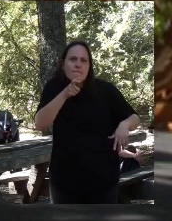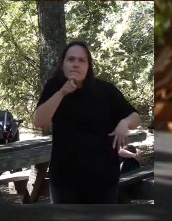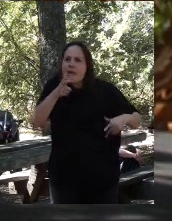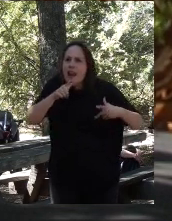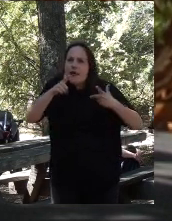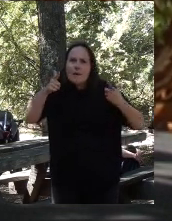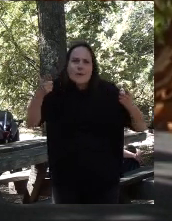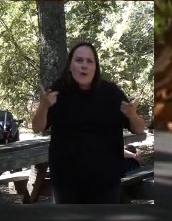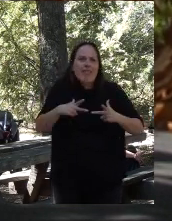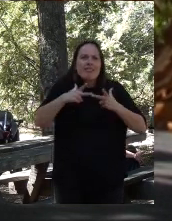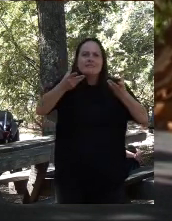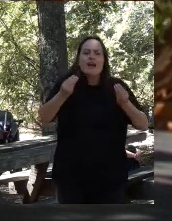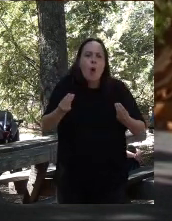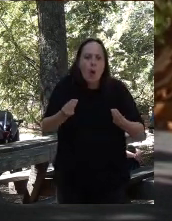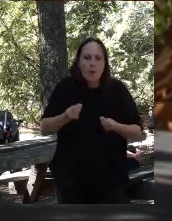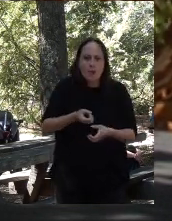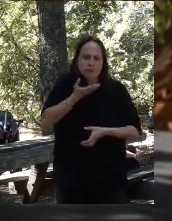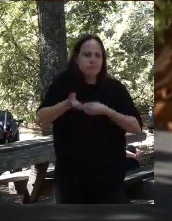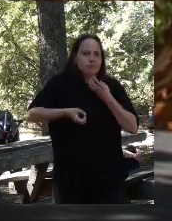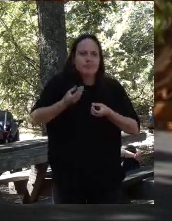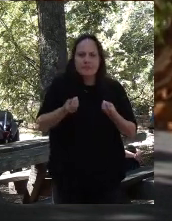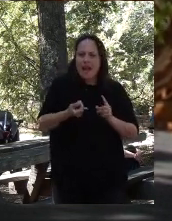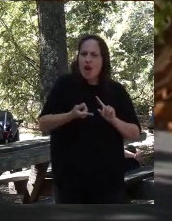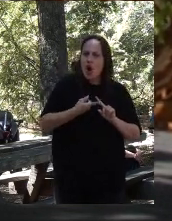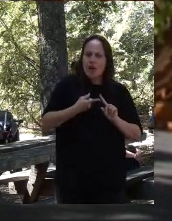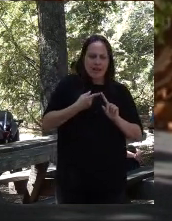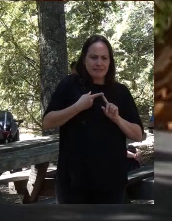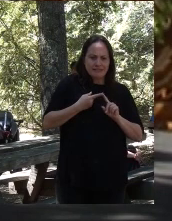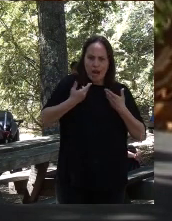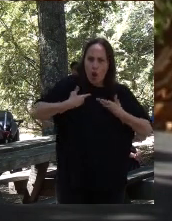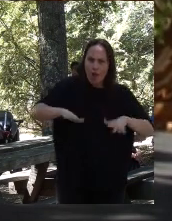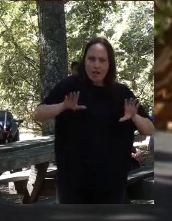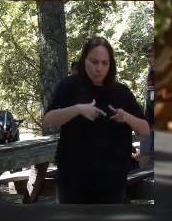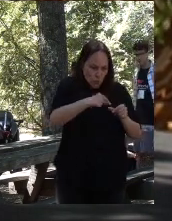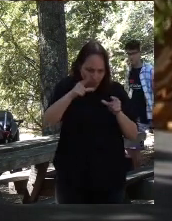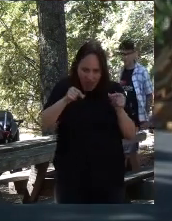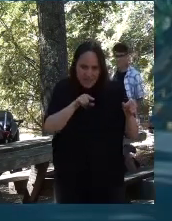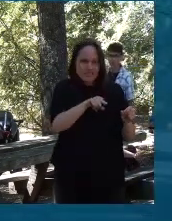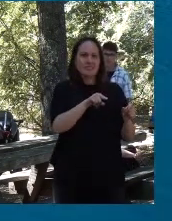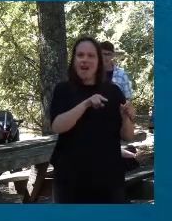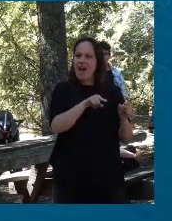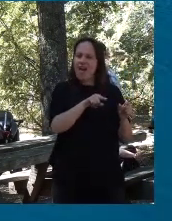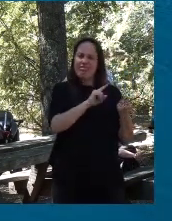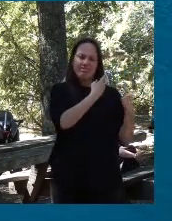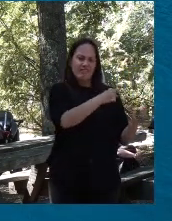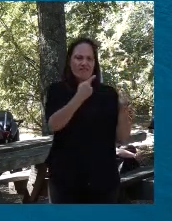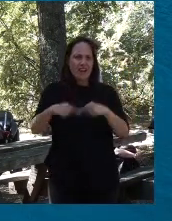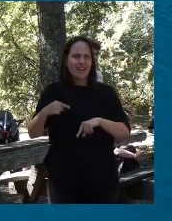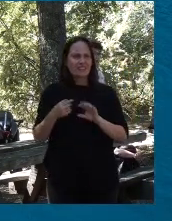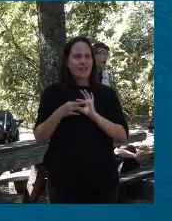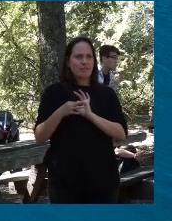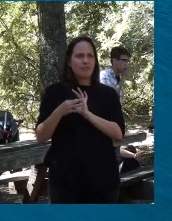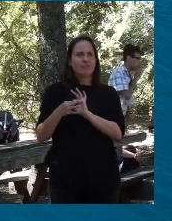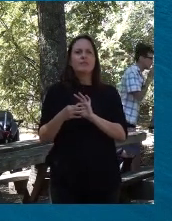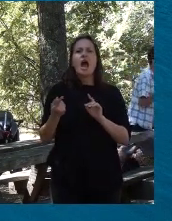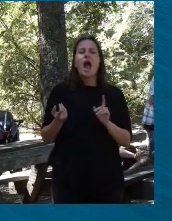lugar, es una forma de conectar con la naturaleza, que no es otra cosa que conectar con nosotros mismos.